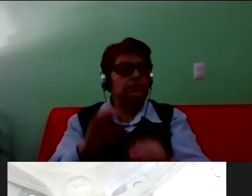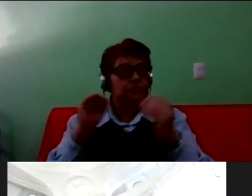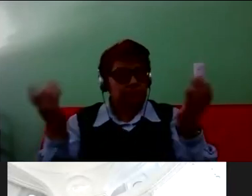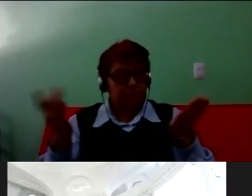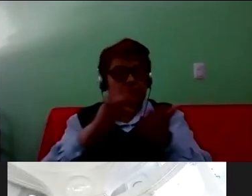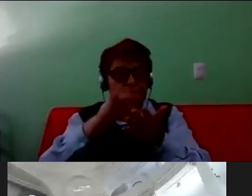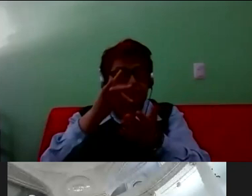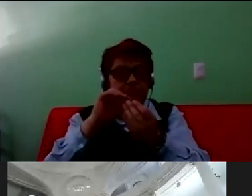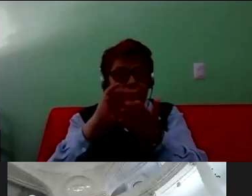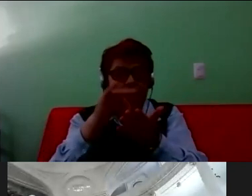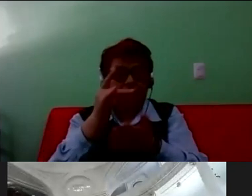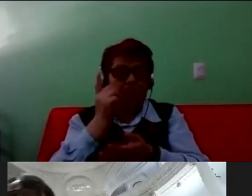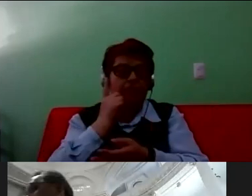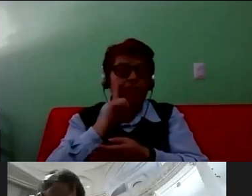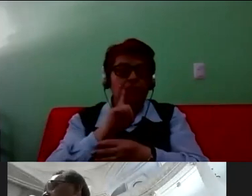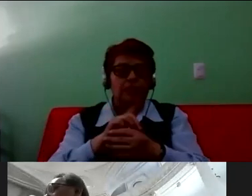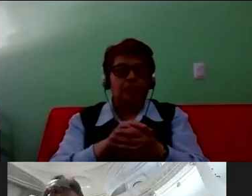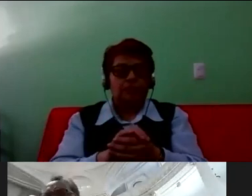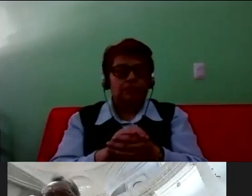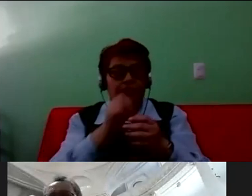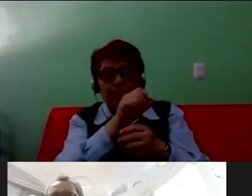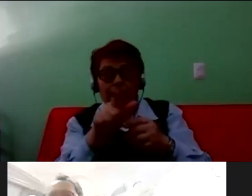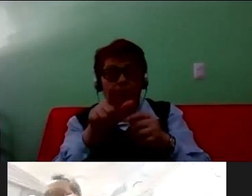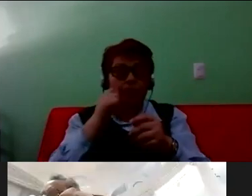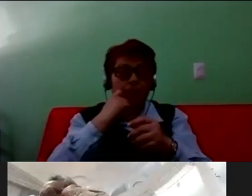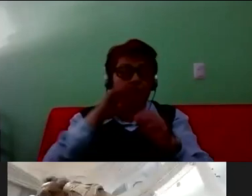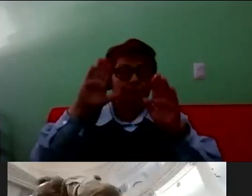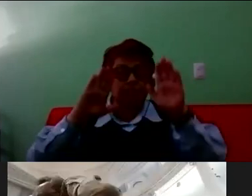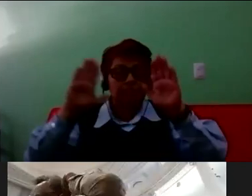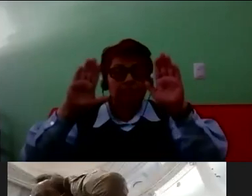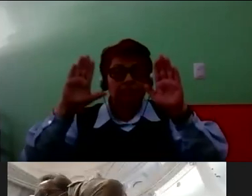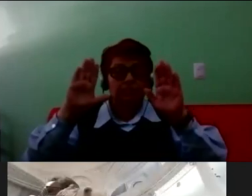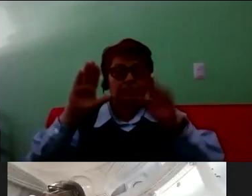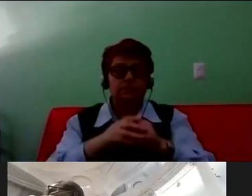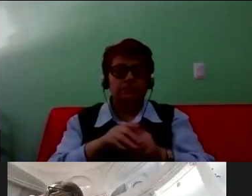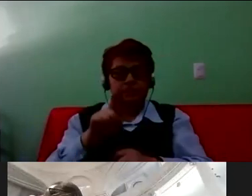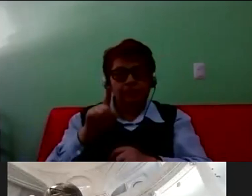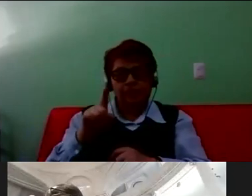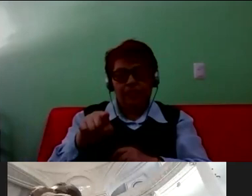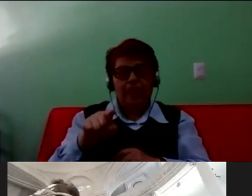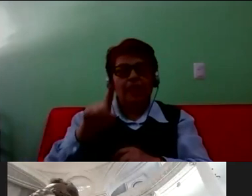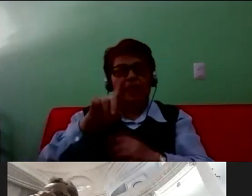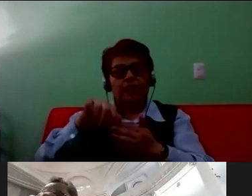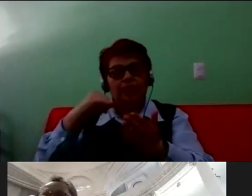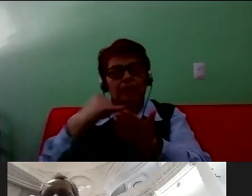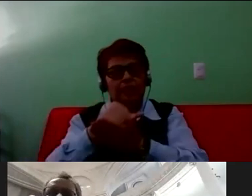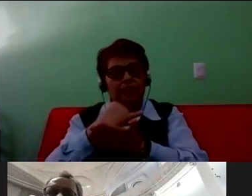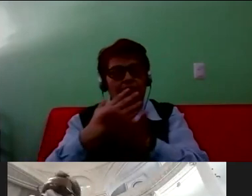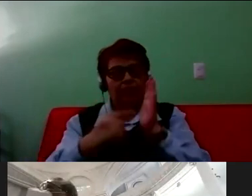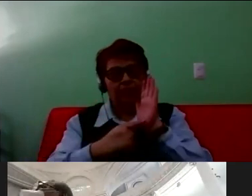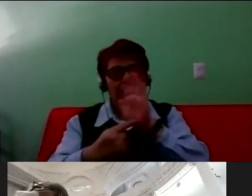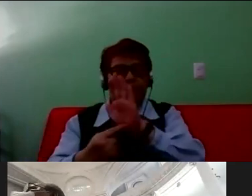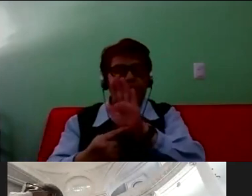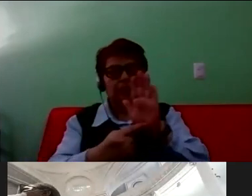Muchas gracias, diputada. ¿Algún otro comentario al respecto del dictamen que está a